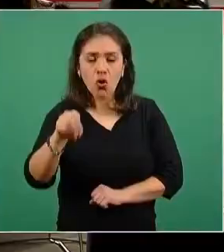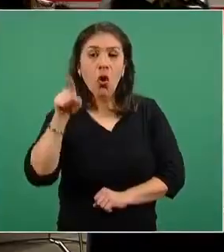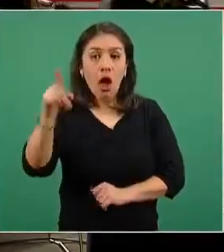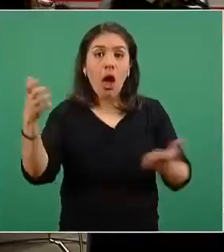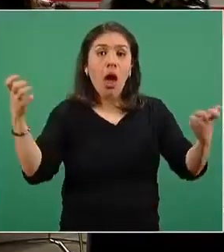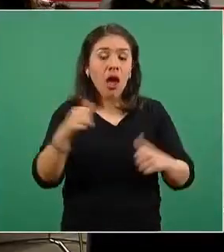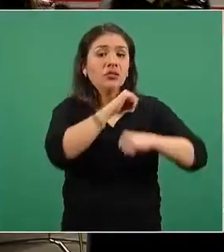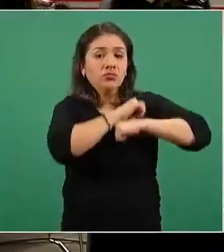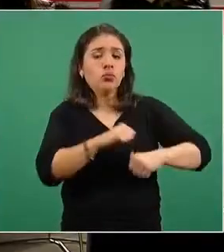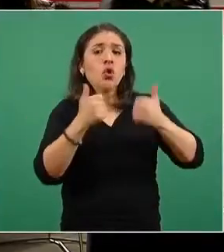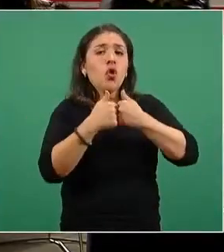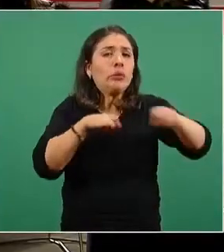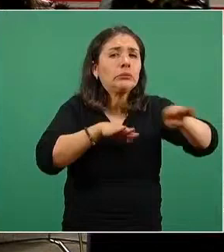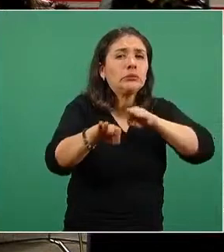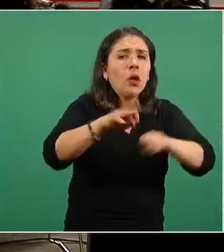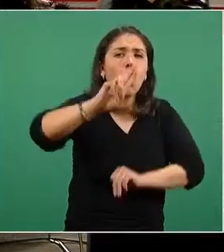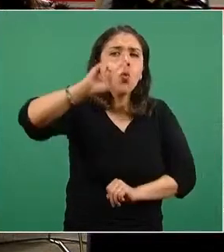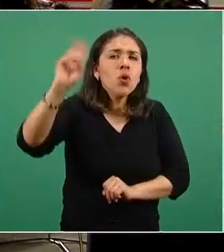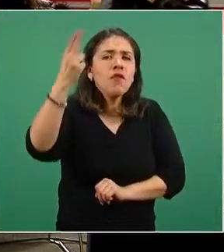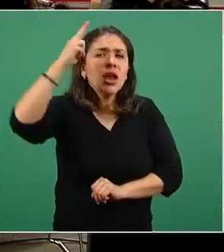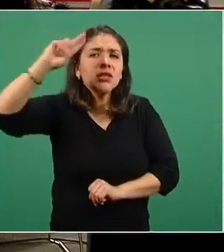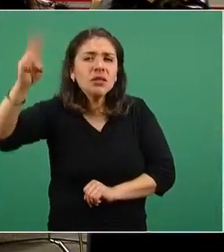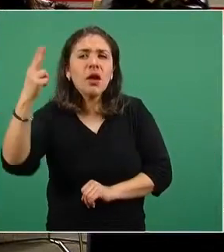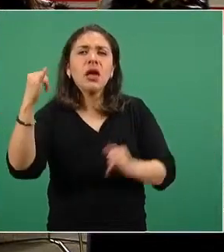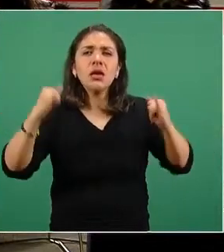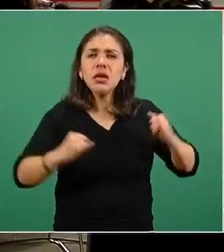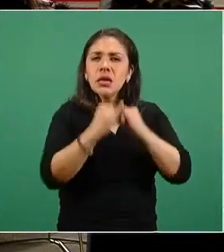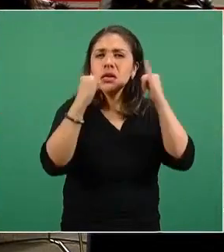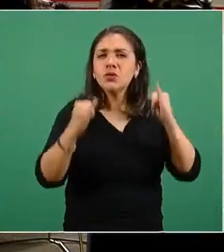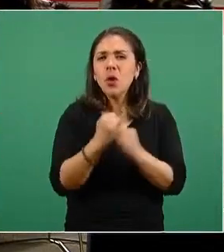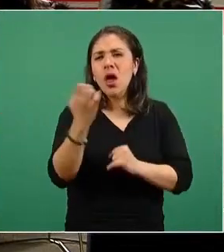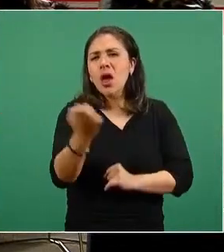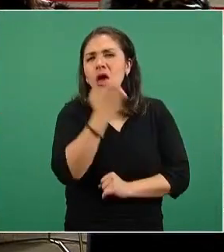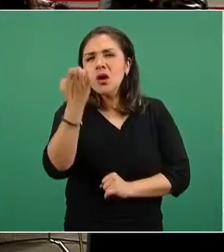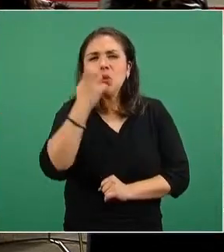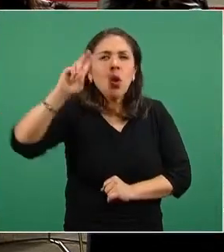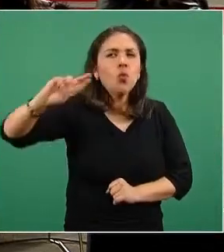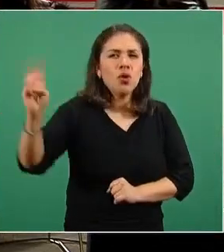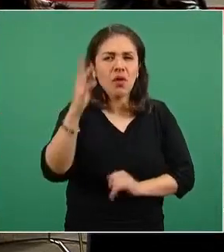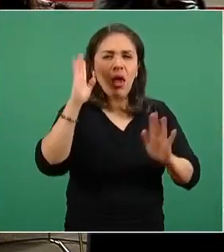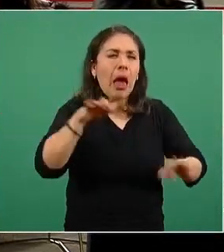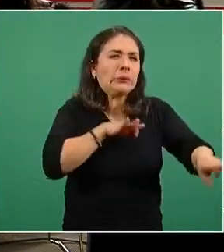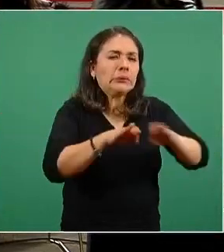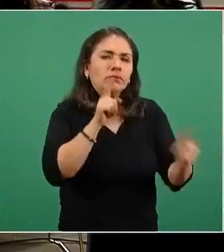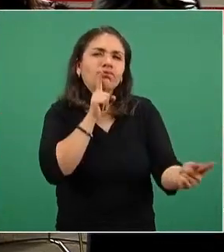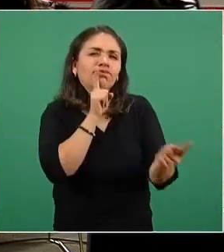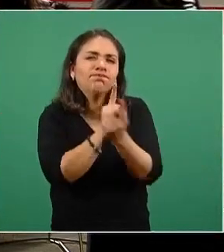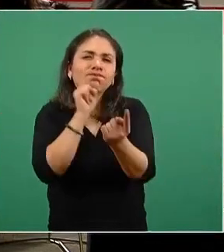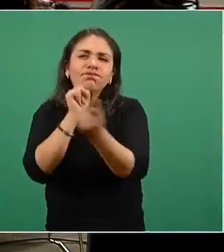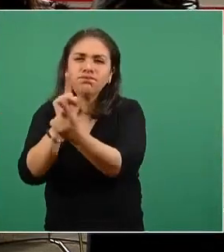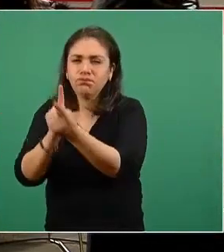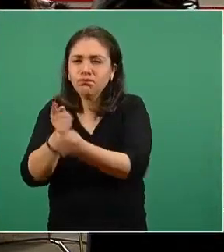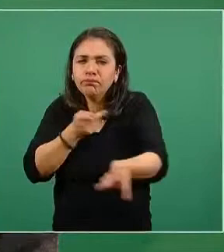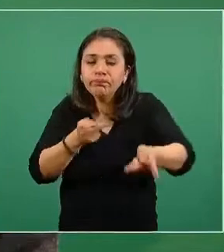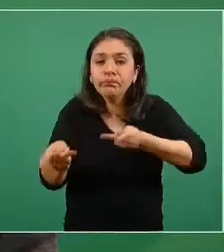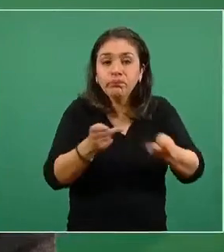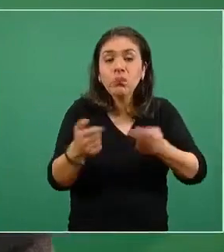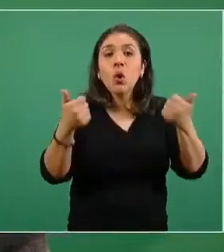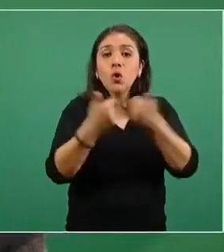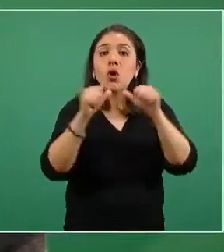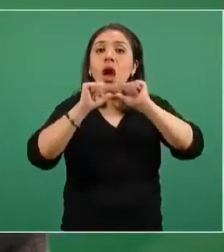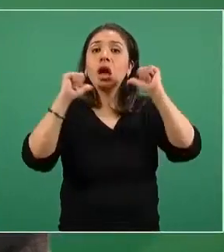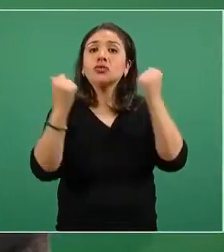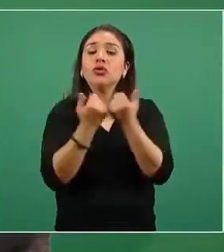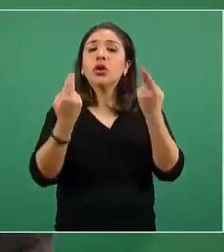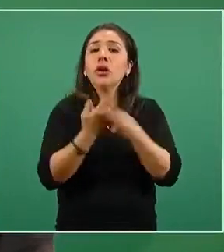trabajó con las universidades y las instituciones de educación superior del país y la Asociación